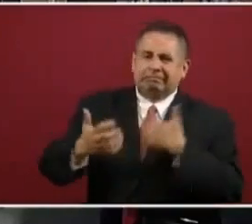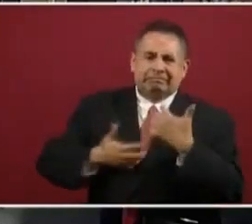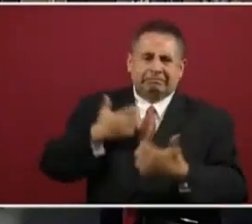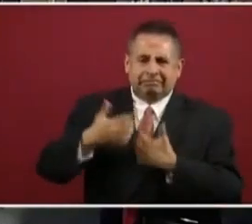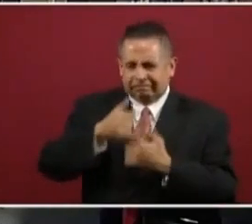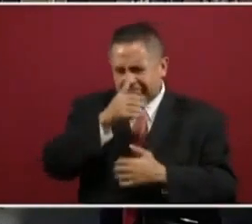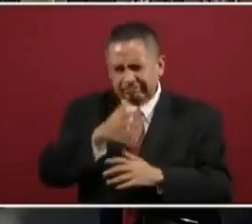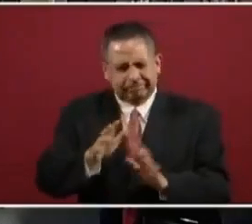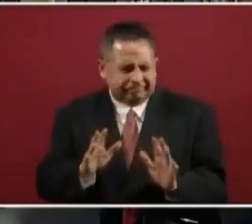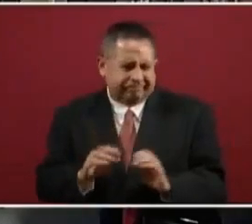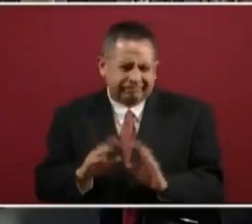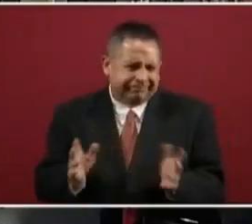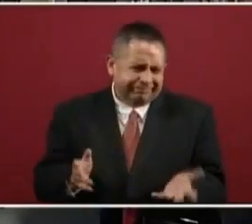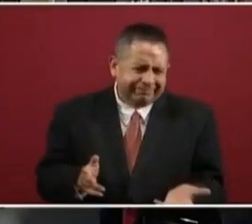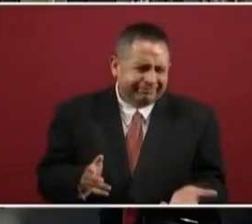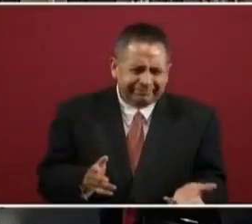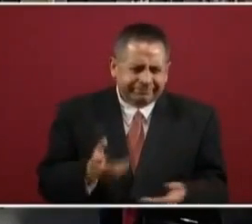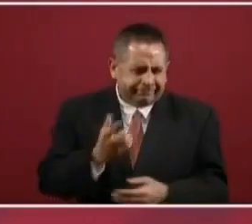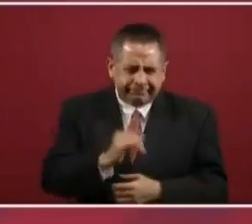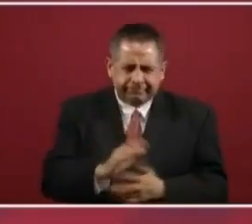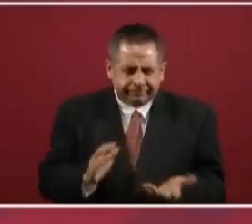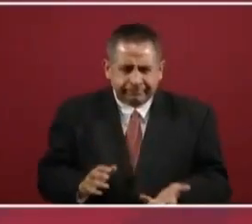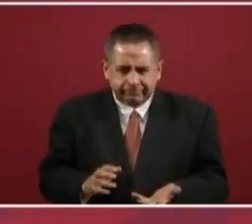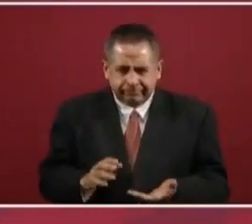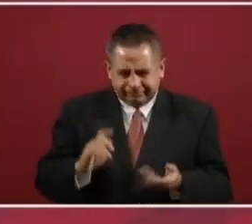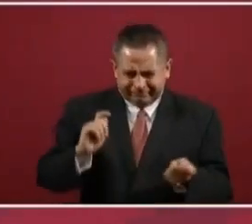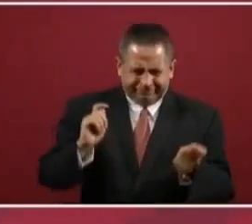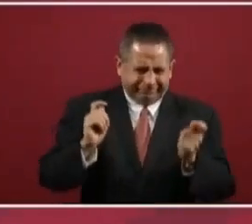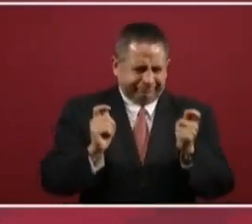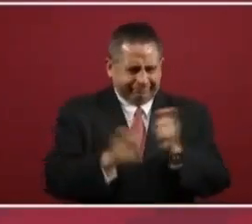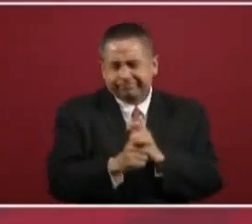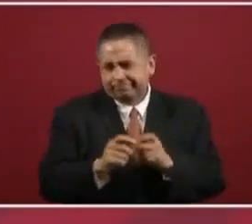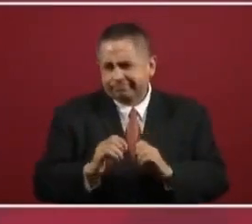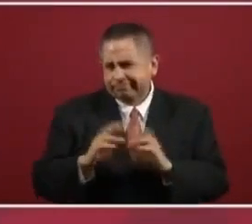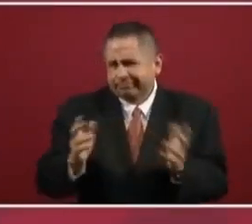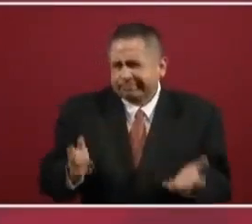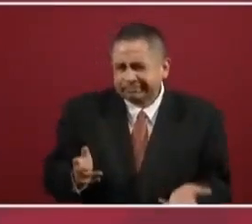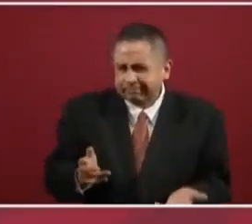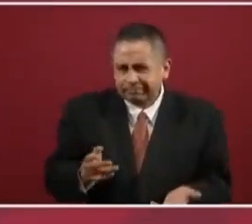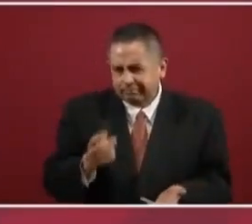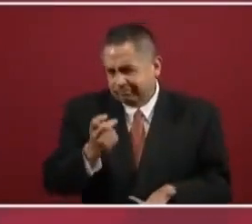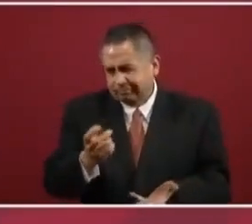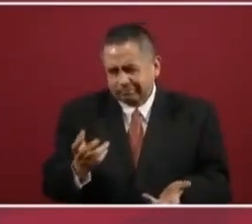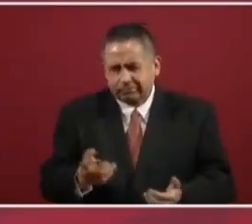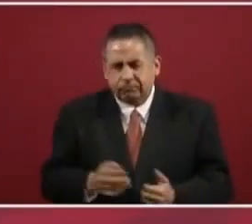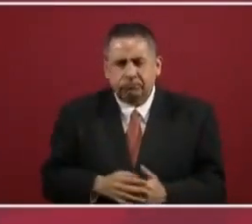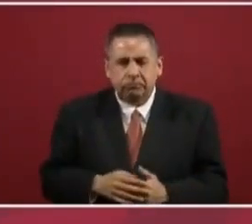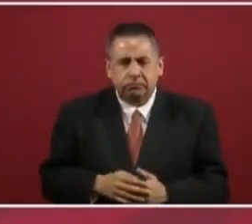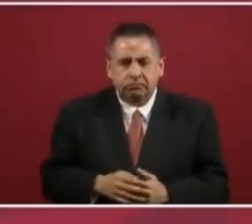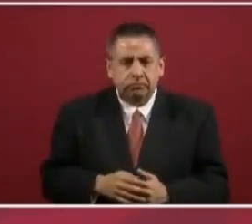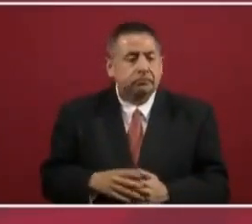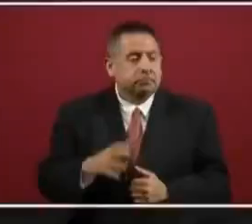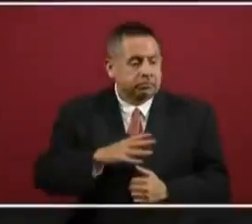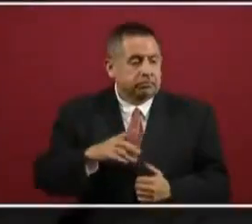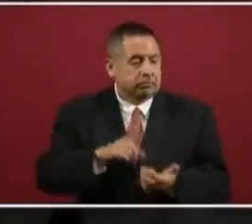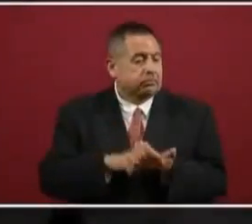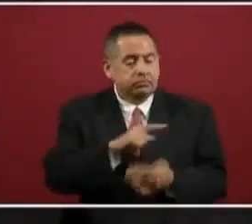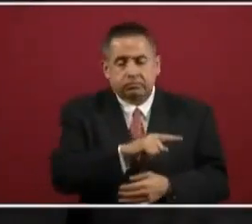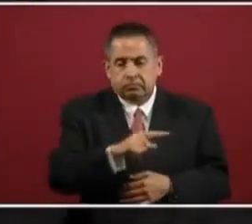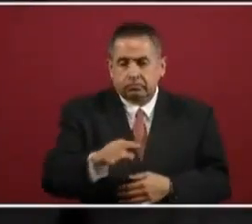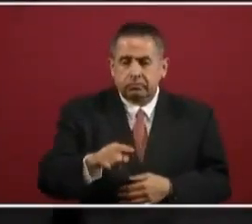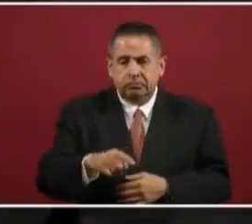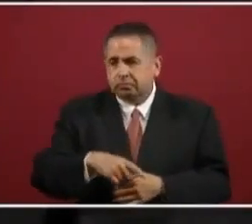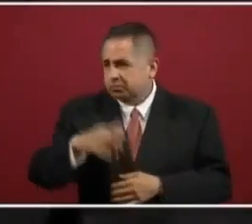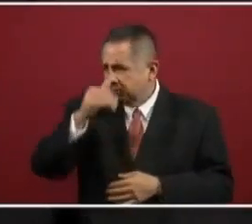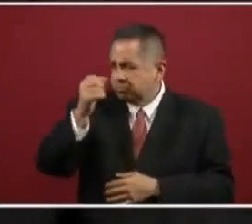reacciones porque es una transformación al fin de cuentas y hay